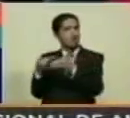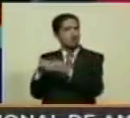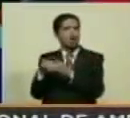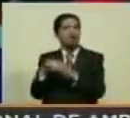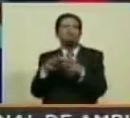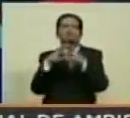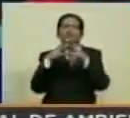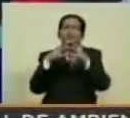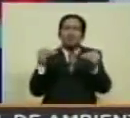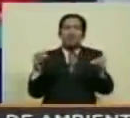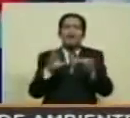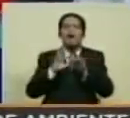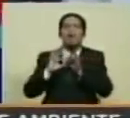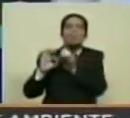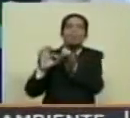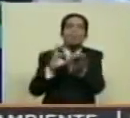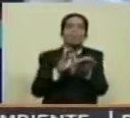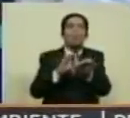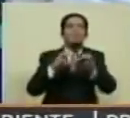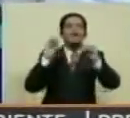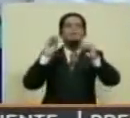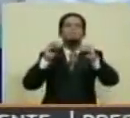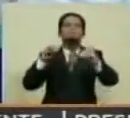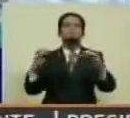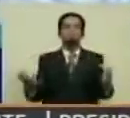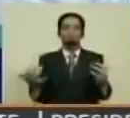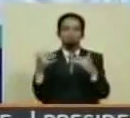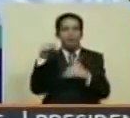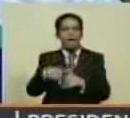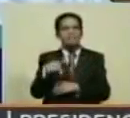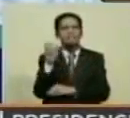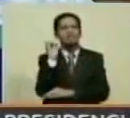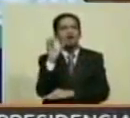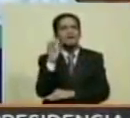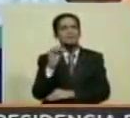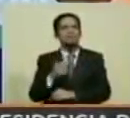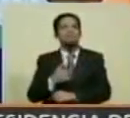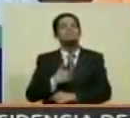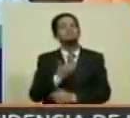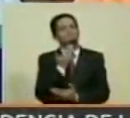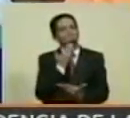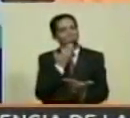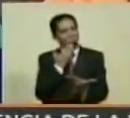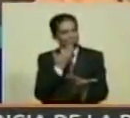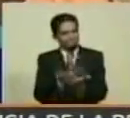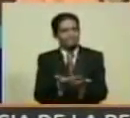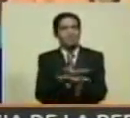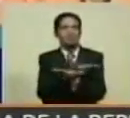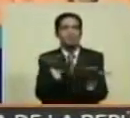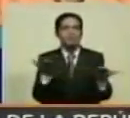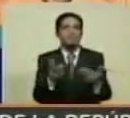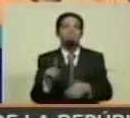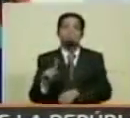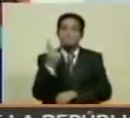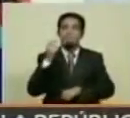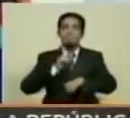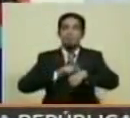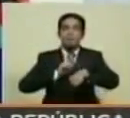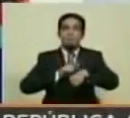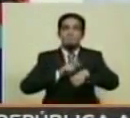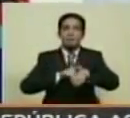ellas unidas y convocadas a este primer congreso. Yo tengo que agradecer porque desde el primer momento que los